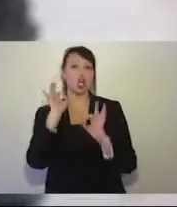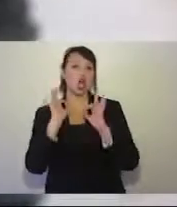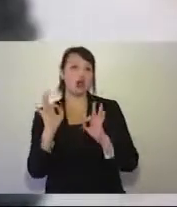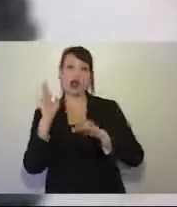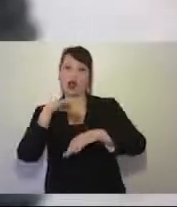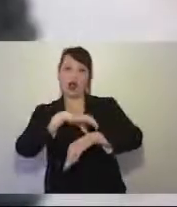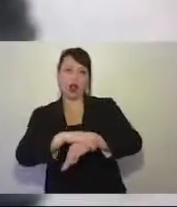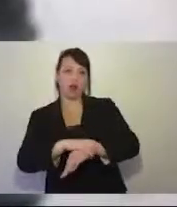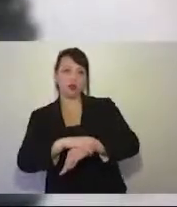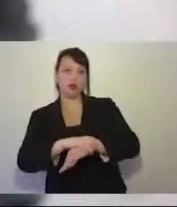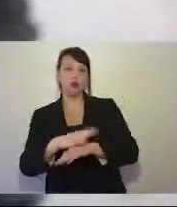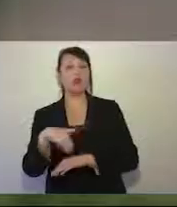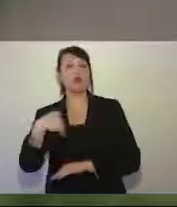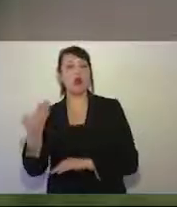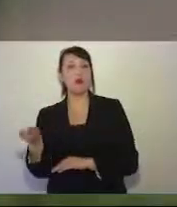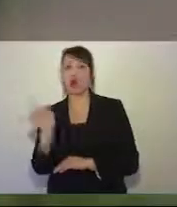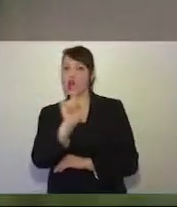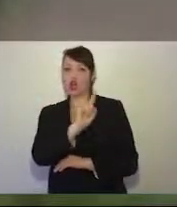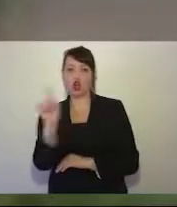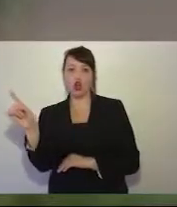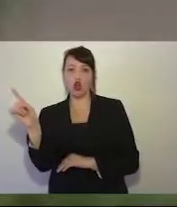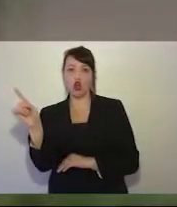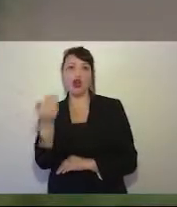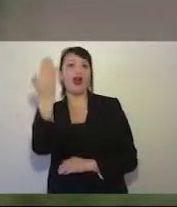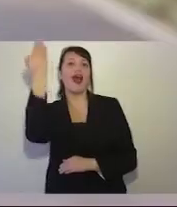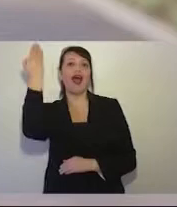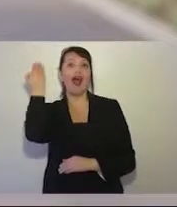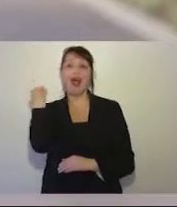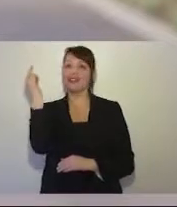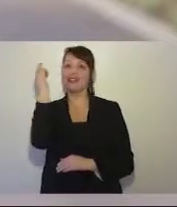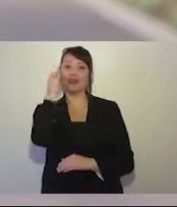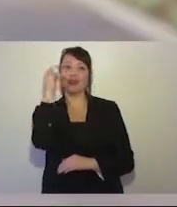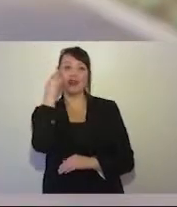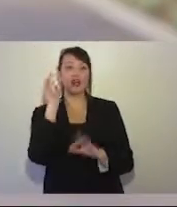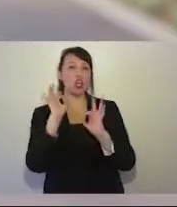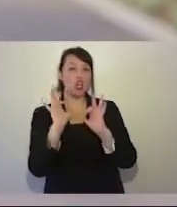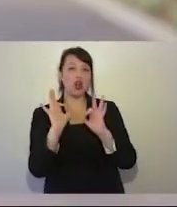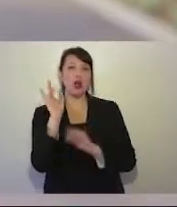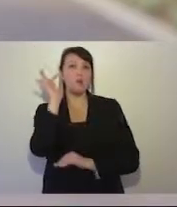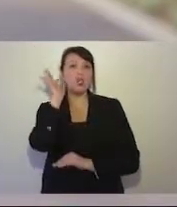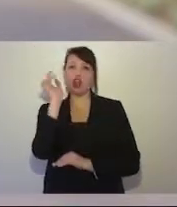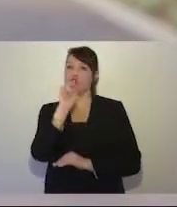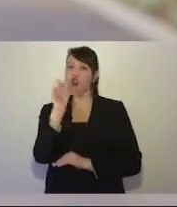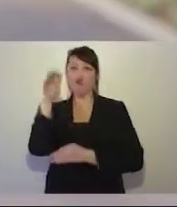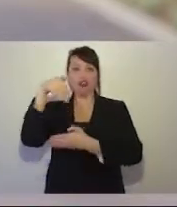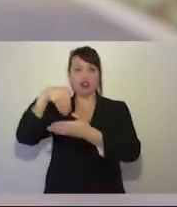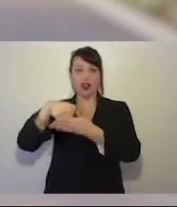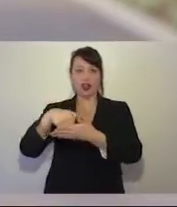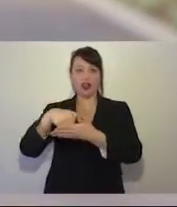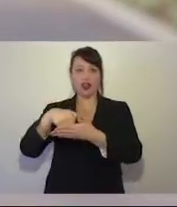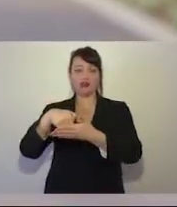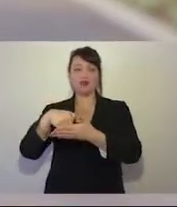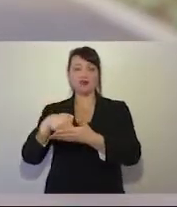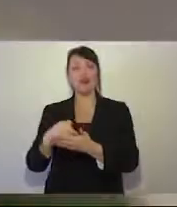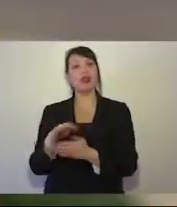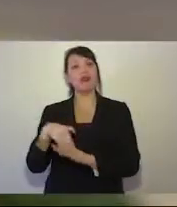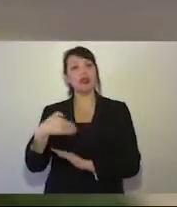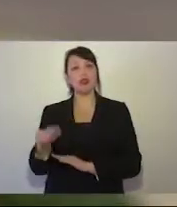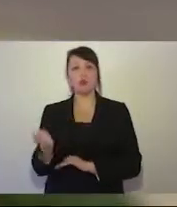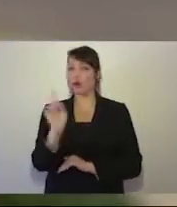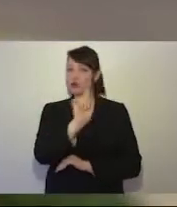Antes se pensaba que era normal la esclavitud. Después, no. Antes se pensaba que era normal que las mujeres no